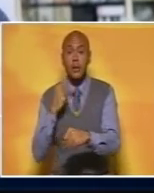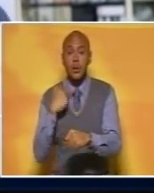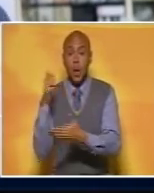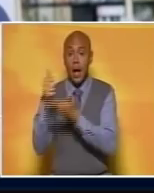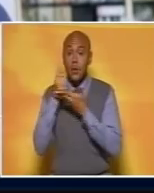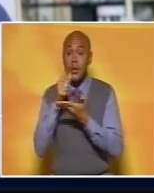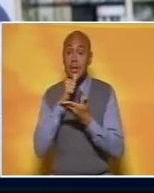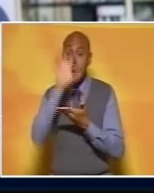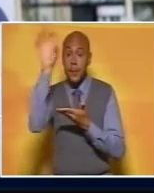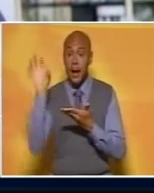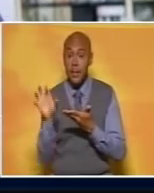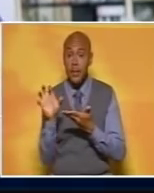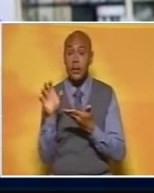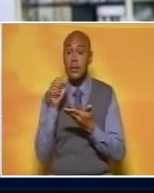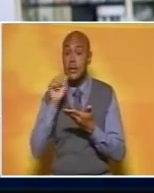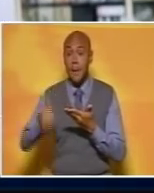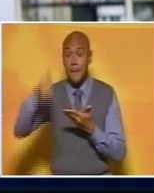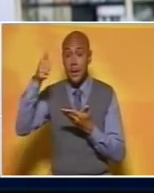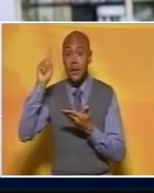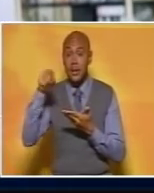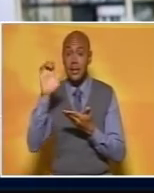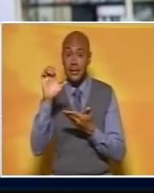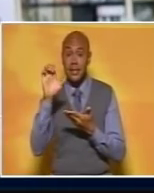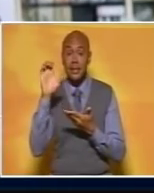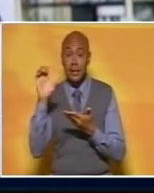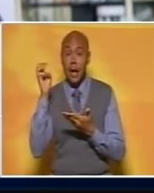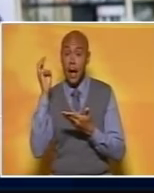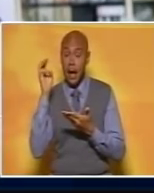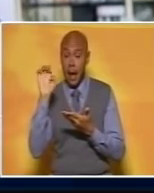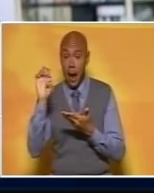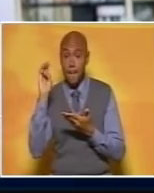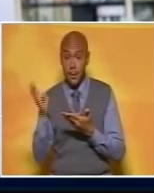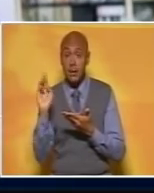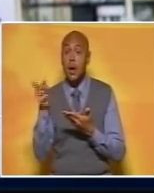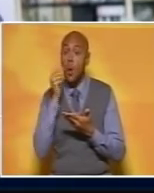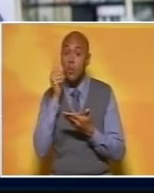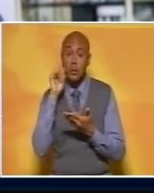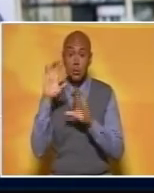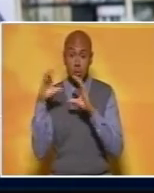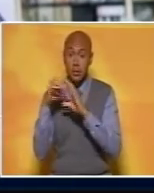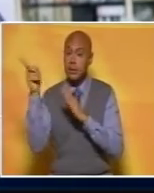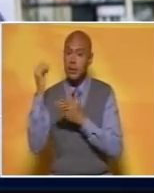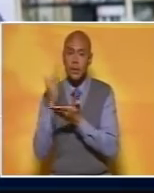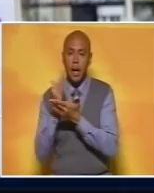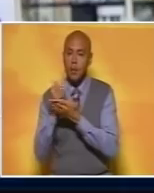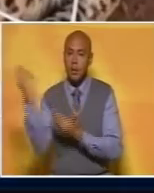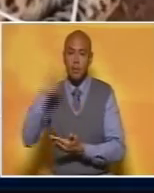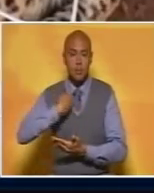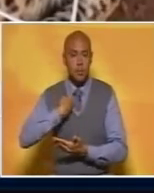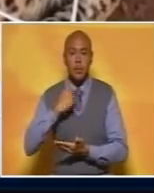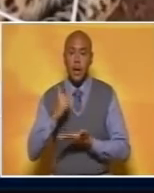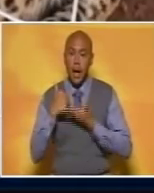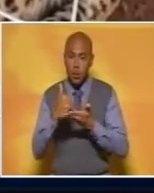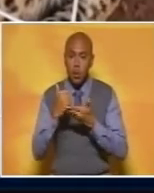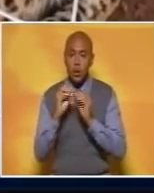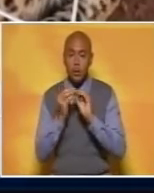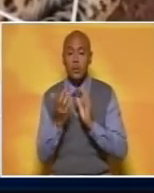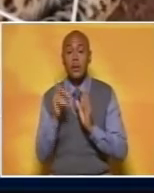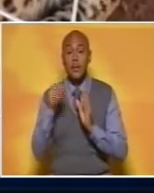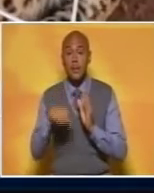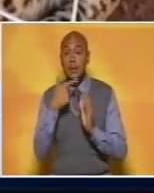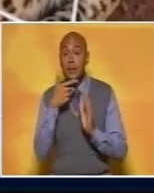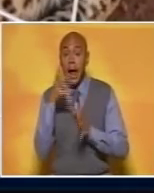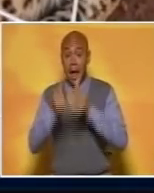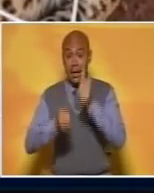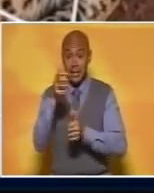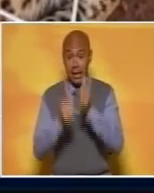ayuda del exterior, especialmente de CCF. Ellos son los que nos financian y hacen todo por nosotros. Se les alimenta con